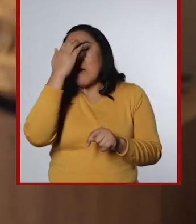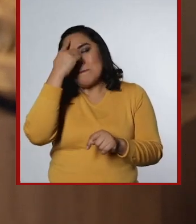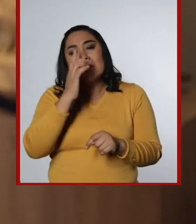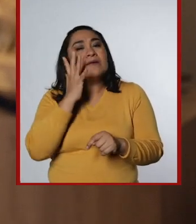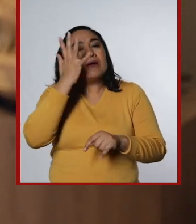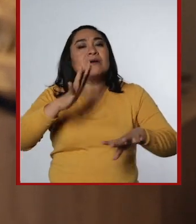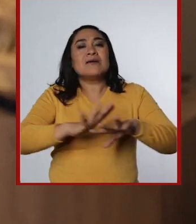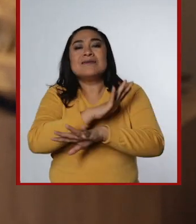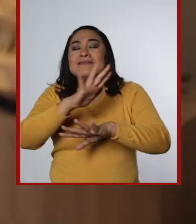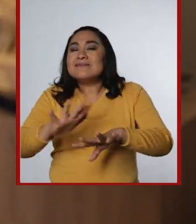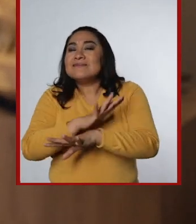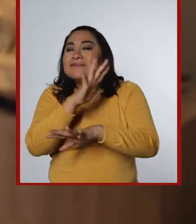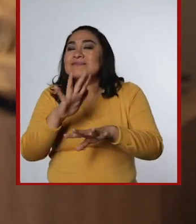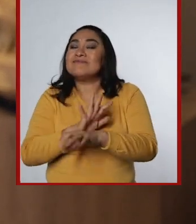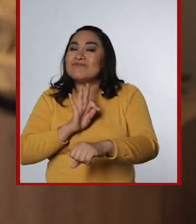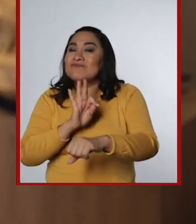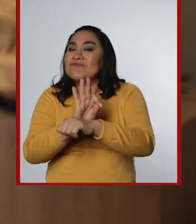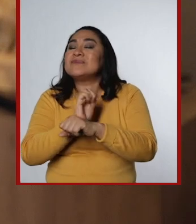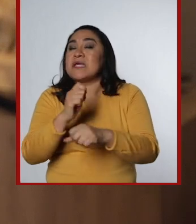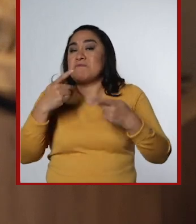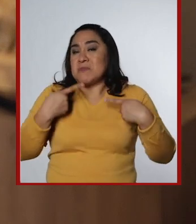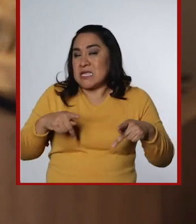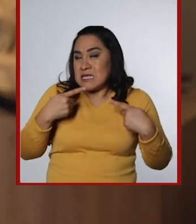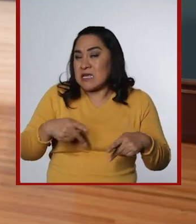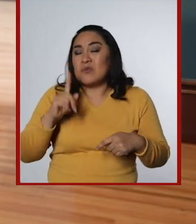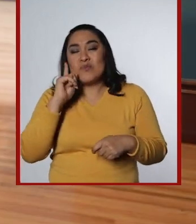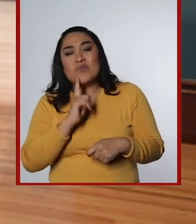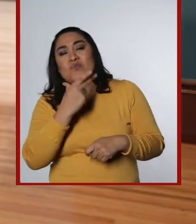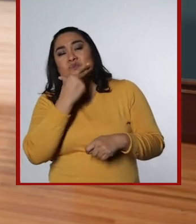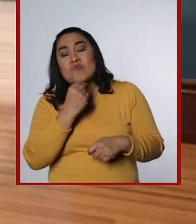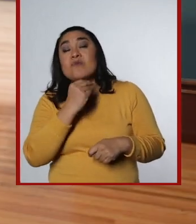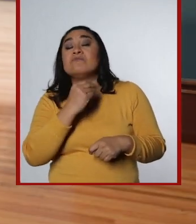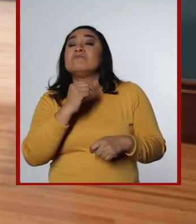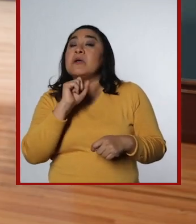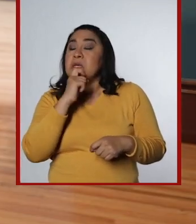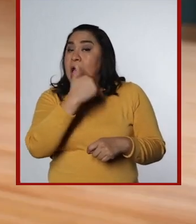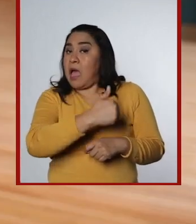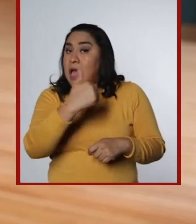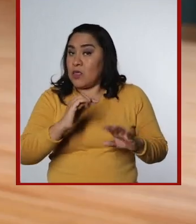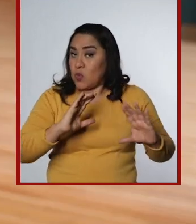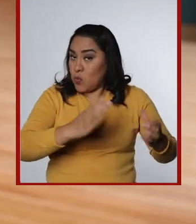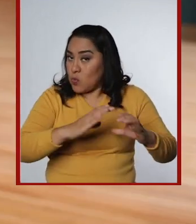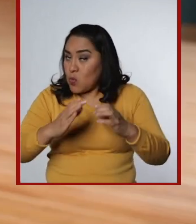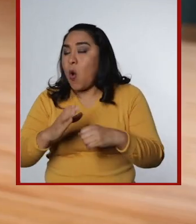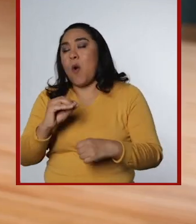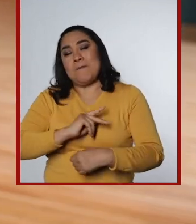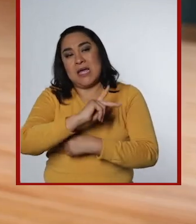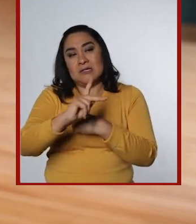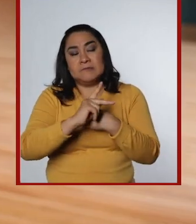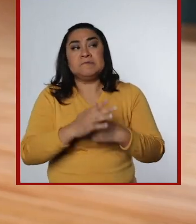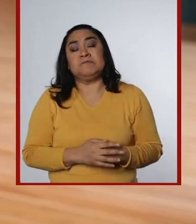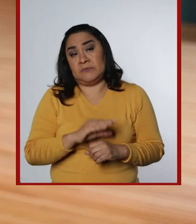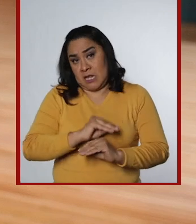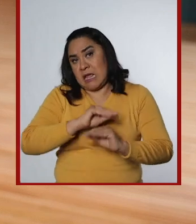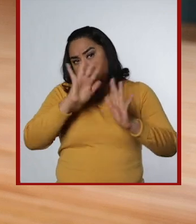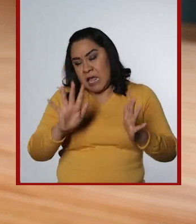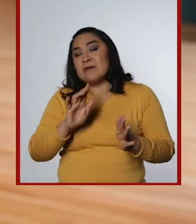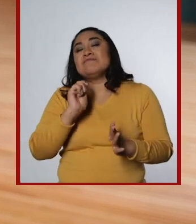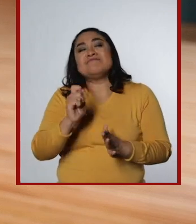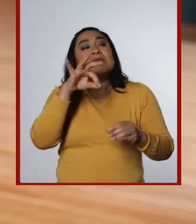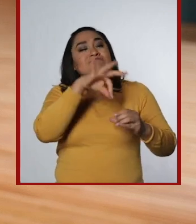en los cambios que queremos como ciudadanas y ciudadanos, como comunidades y como país. Definitivamente, Matías, porque aunque